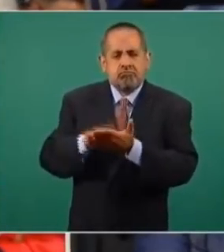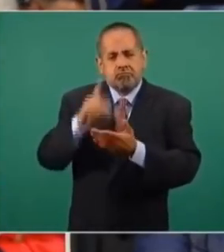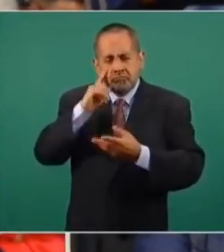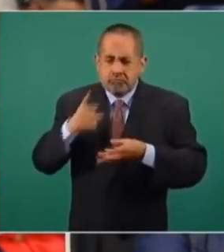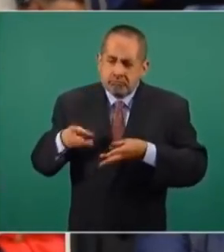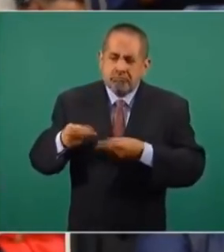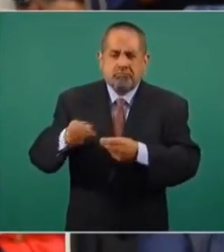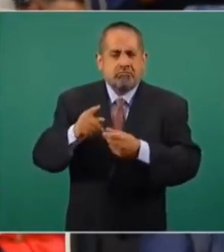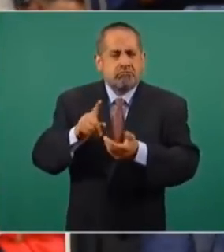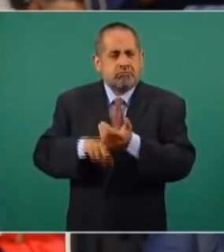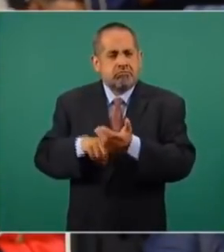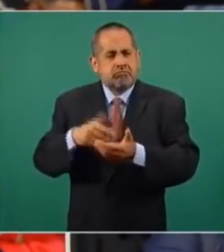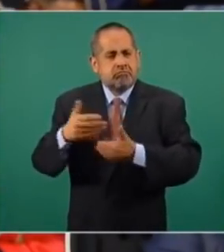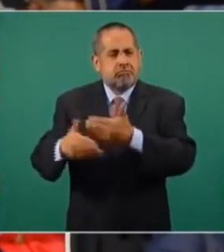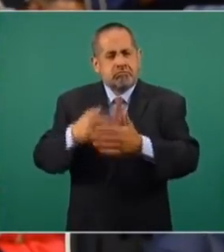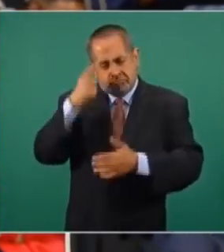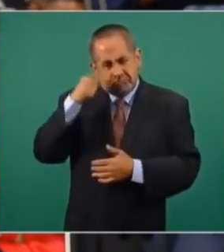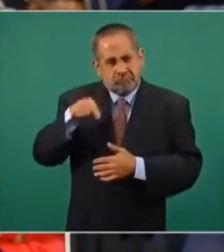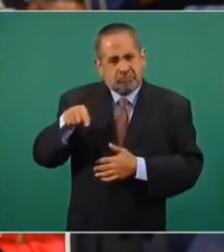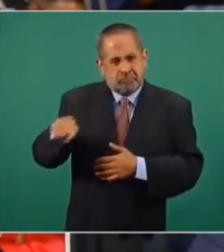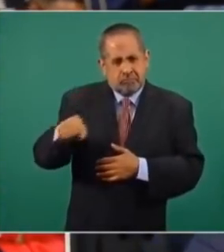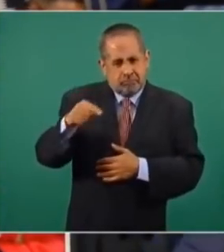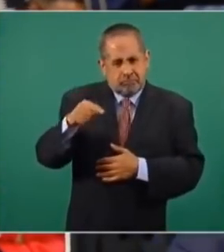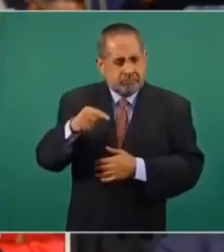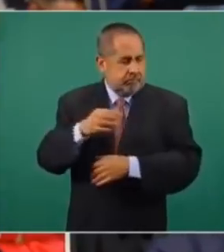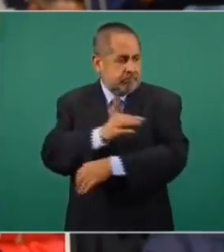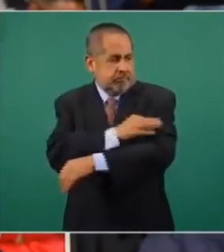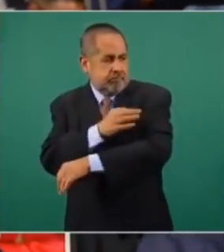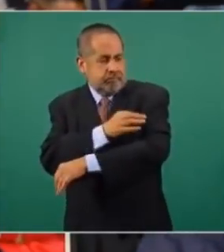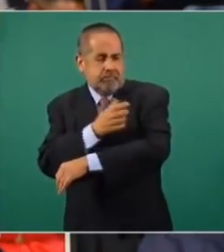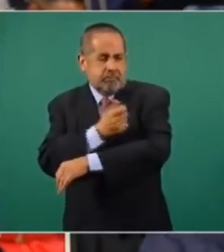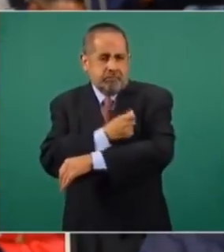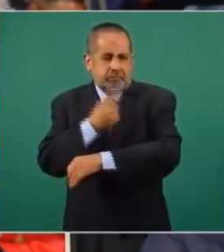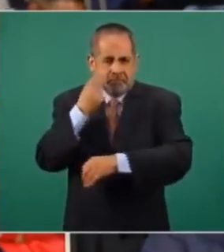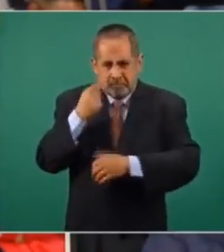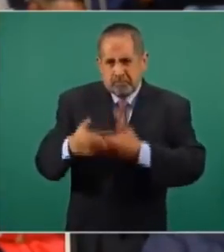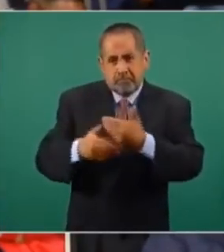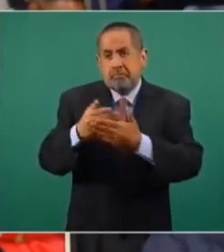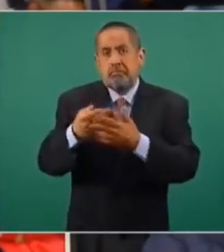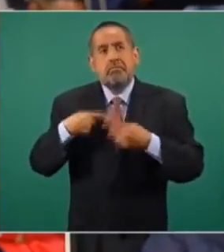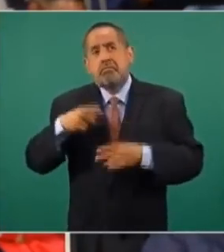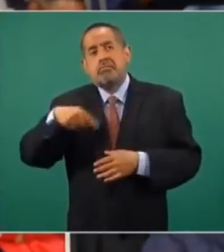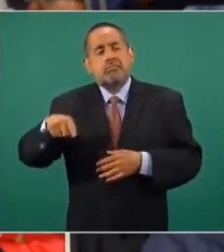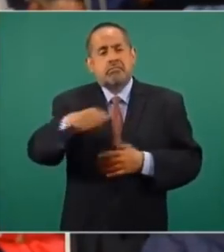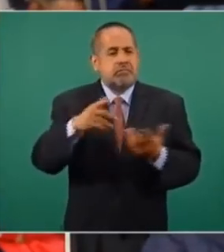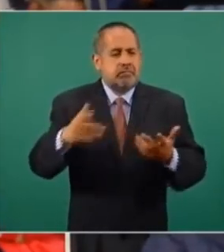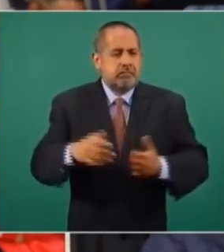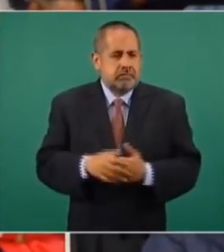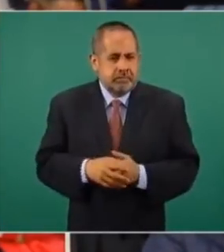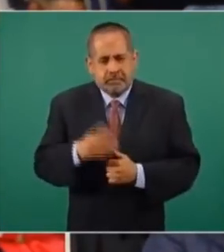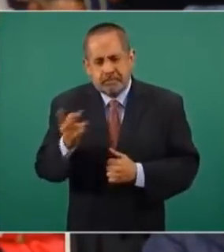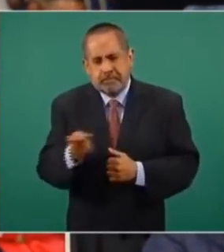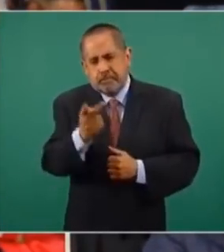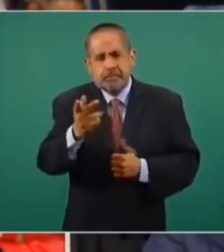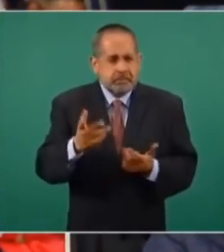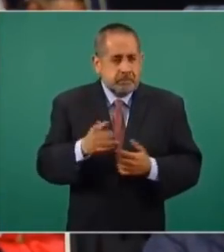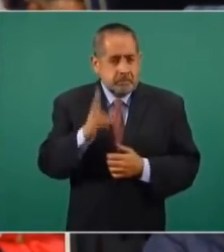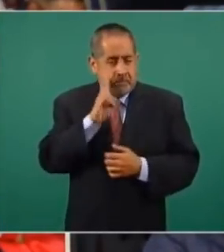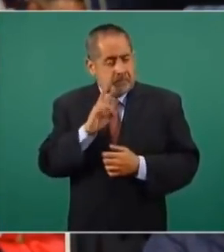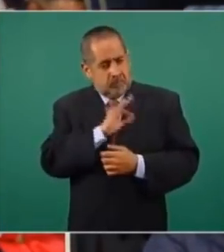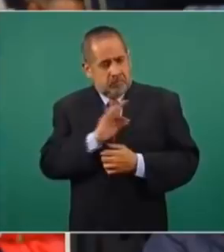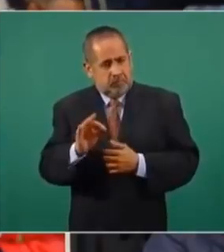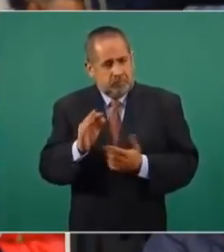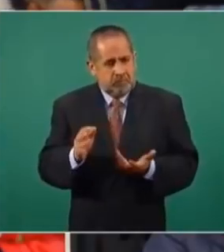gastos para la aplicación de estas vacunas pues a quien sea, ¿no? La pregunta es si es